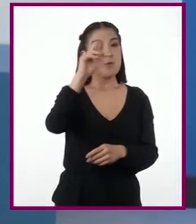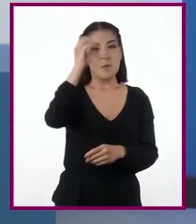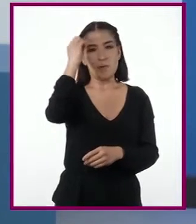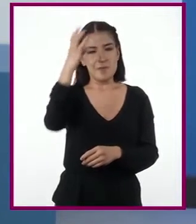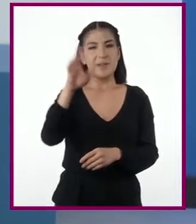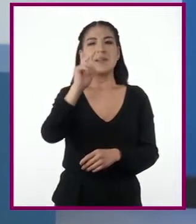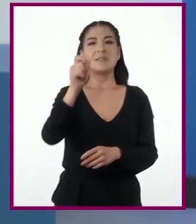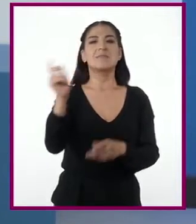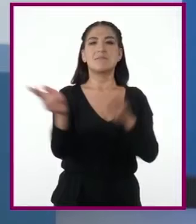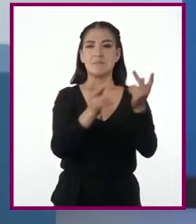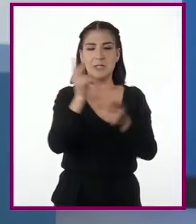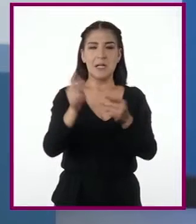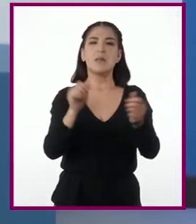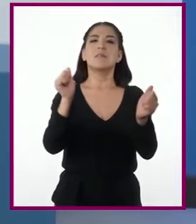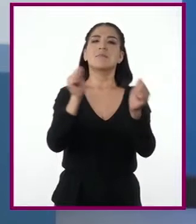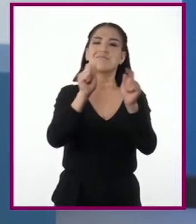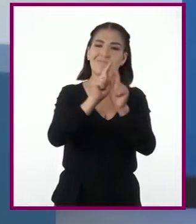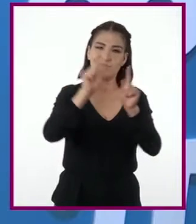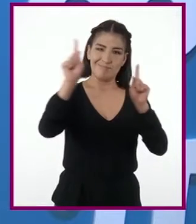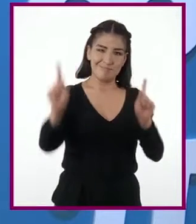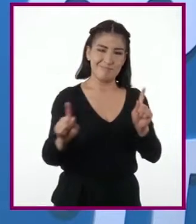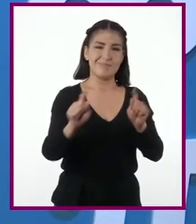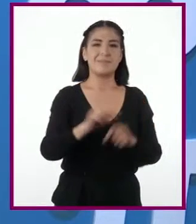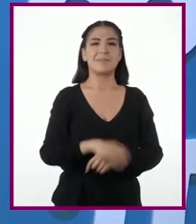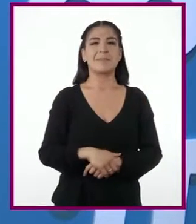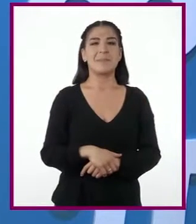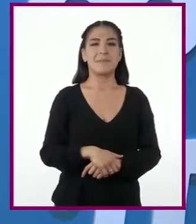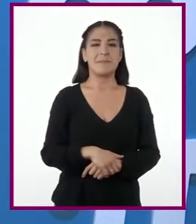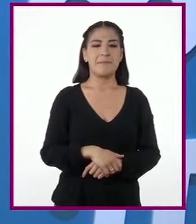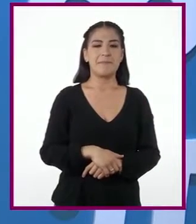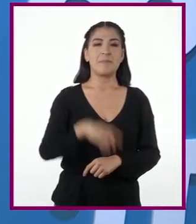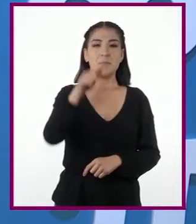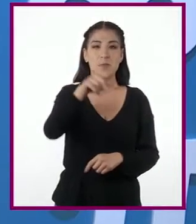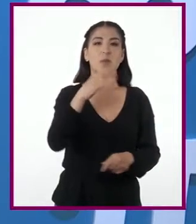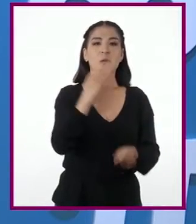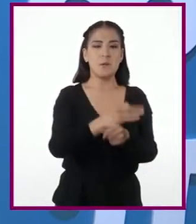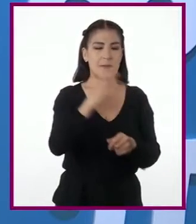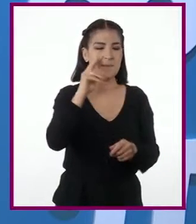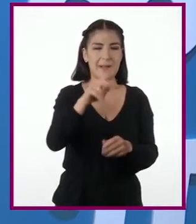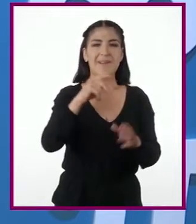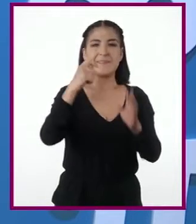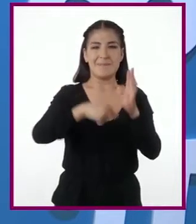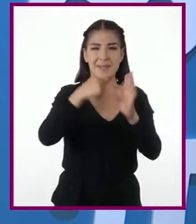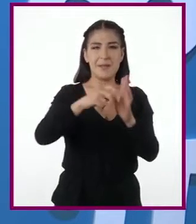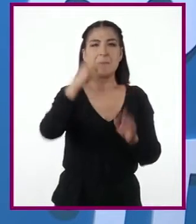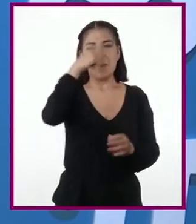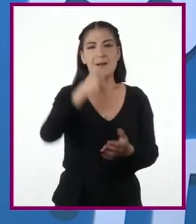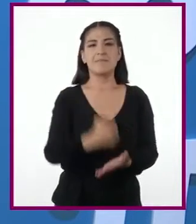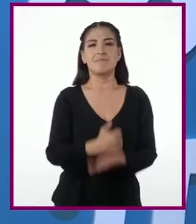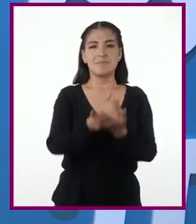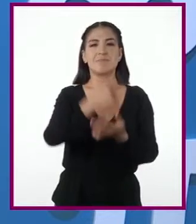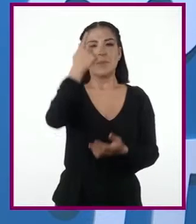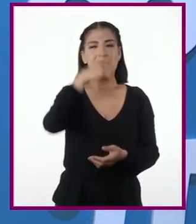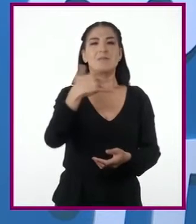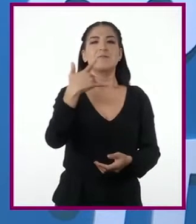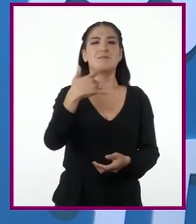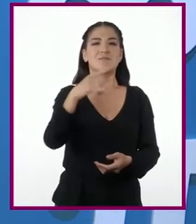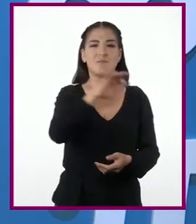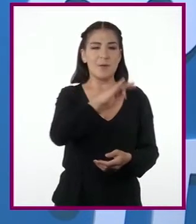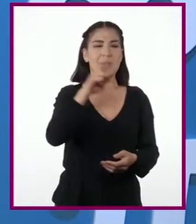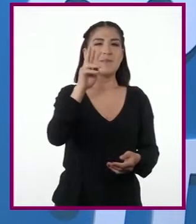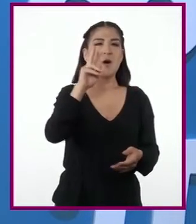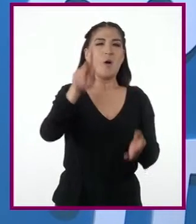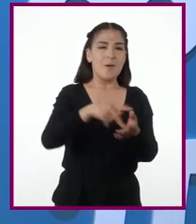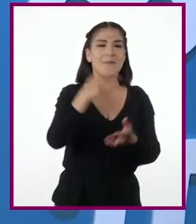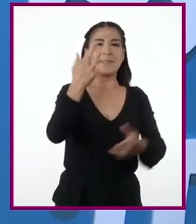las consultas son a distancia. Iniciaremos la sesión con un video que nos ayudará a fortalecer el aprendizaje que ya